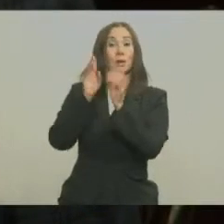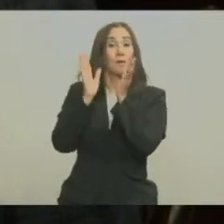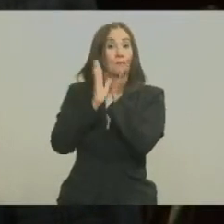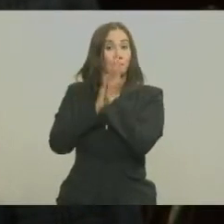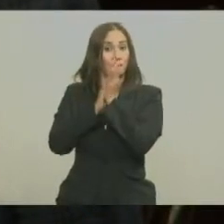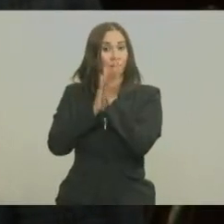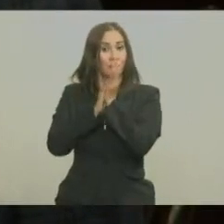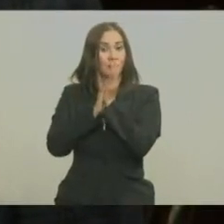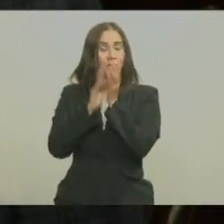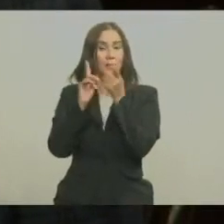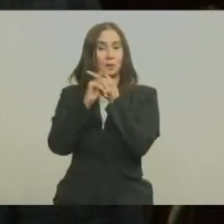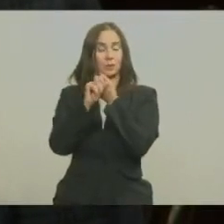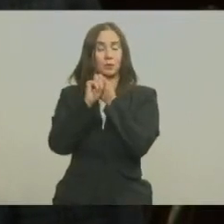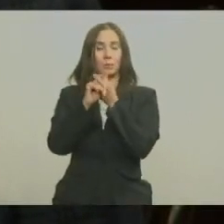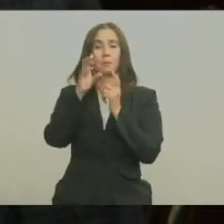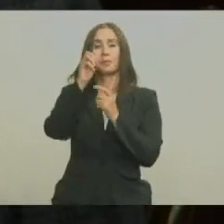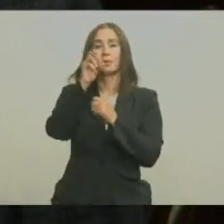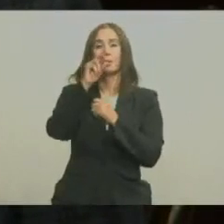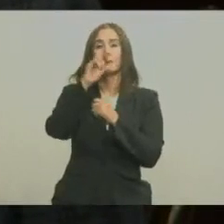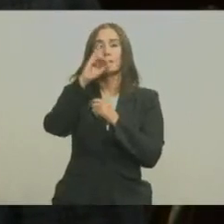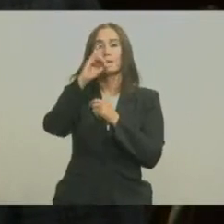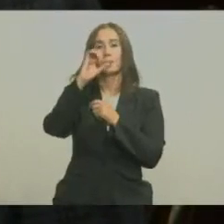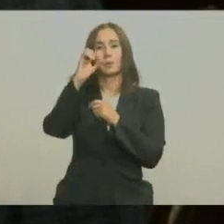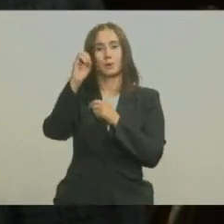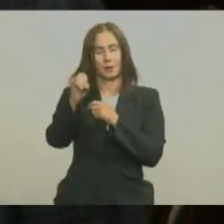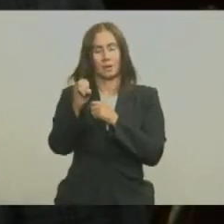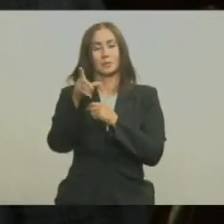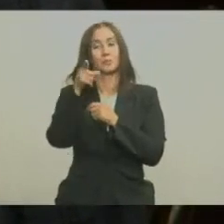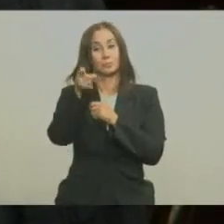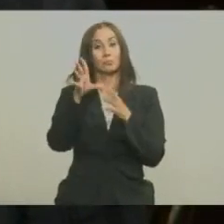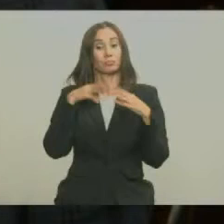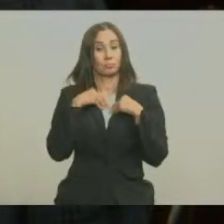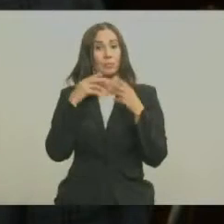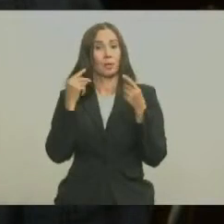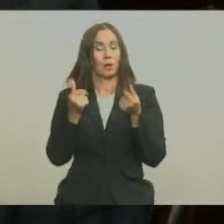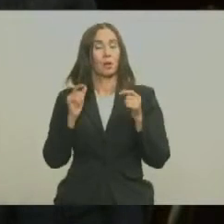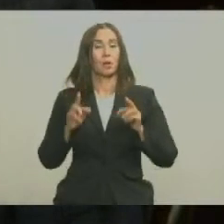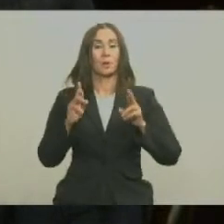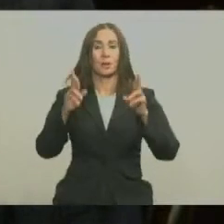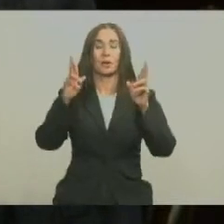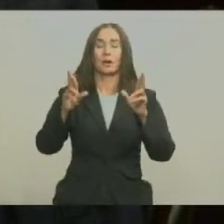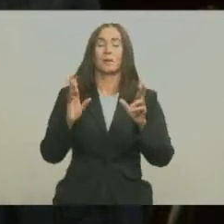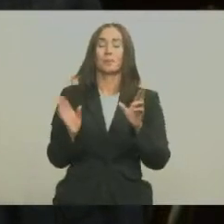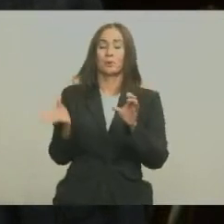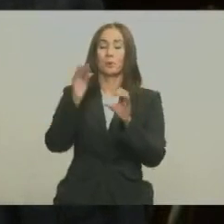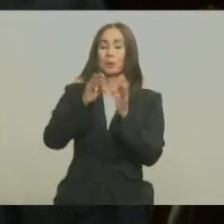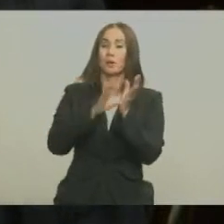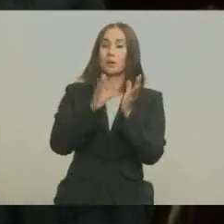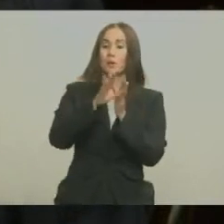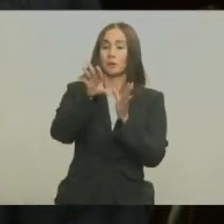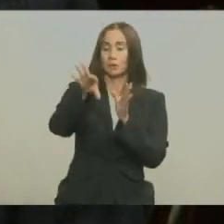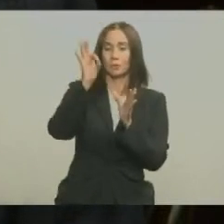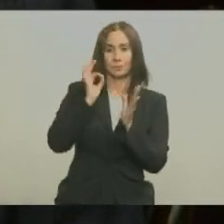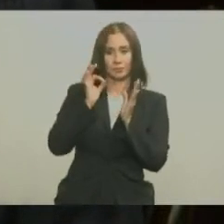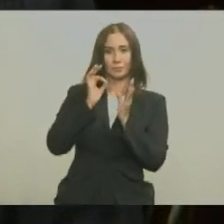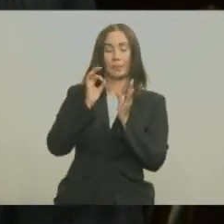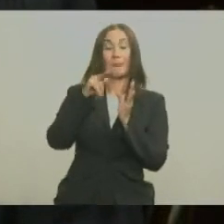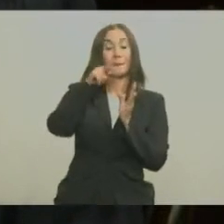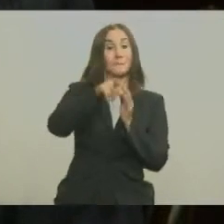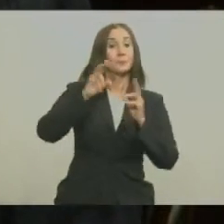nuestro amigo Horacio por haber asumido inmediatamente, llegó al Congreso este tema. Este es un